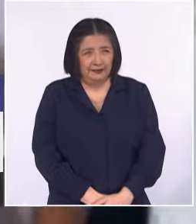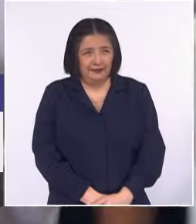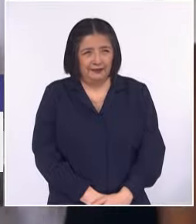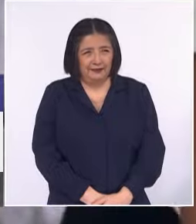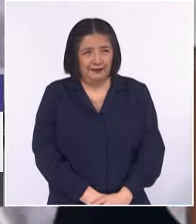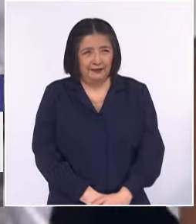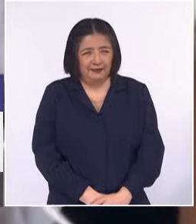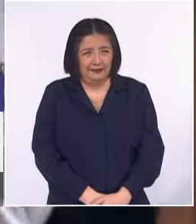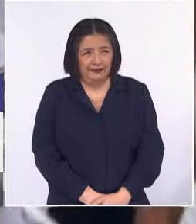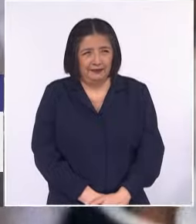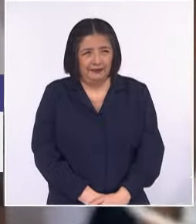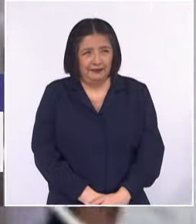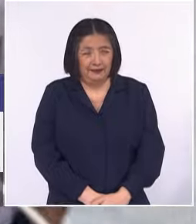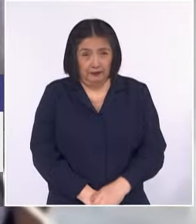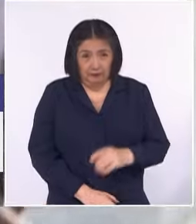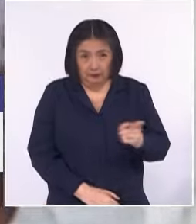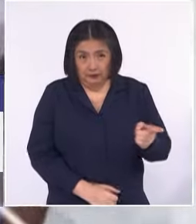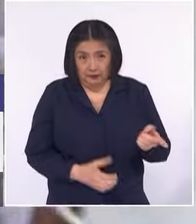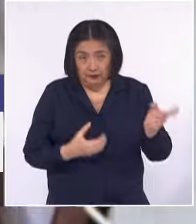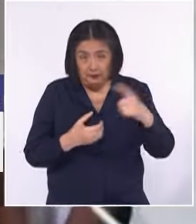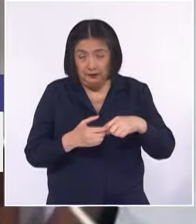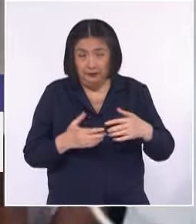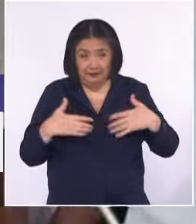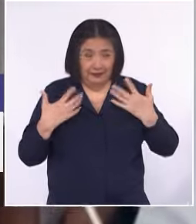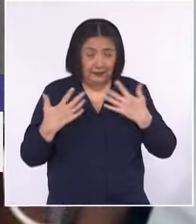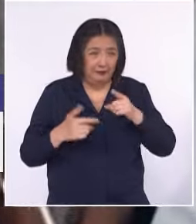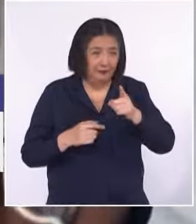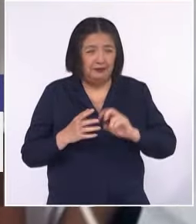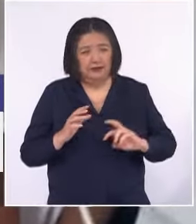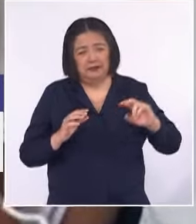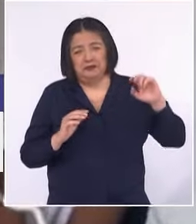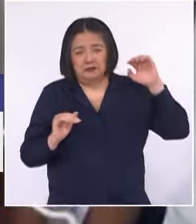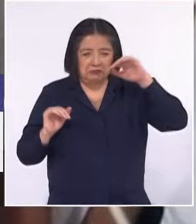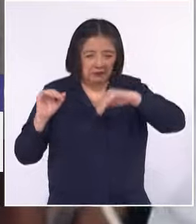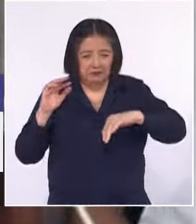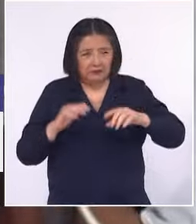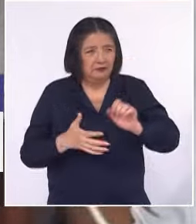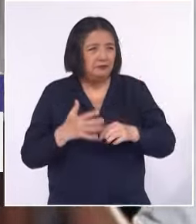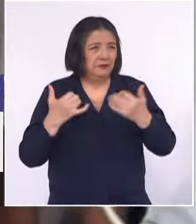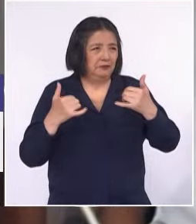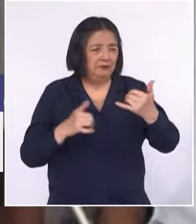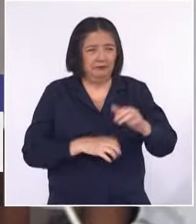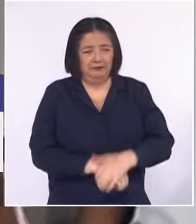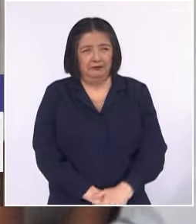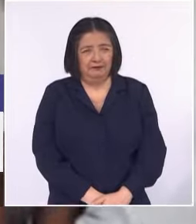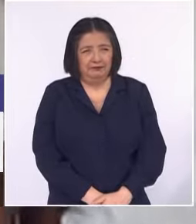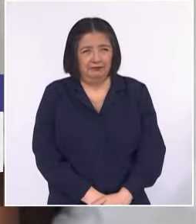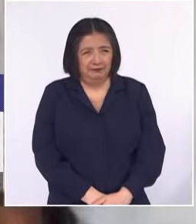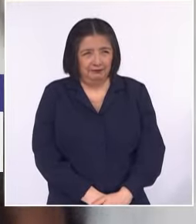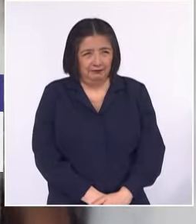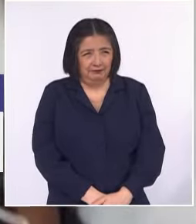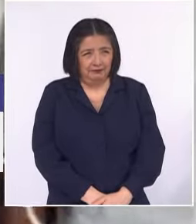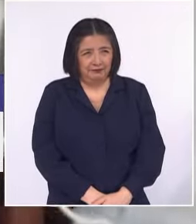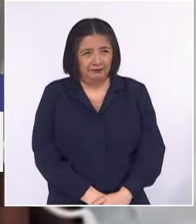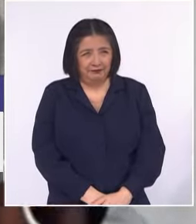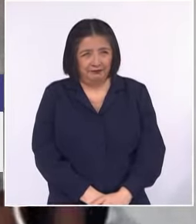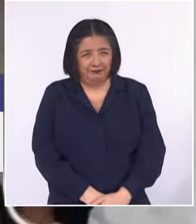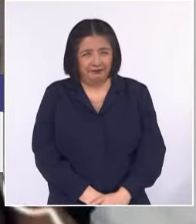¿Ya? Participaron felices porque ahí los veía que se lanzaban al agua, jugaban.